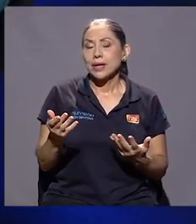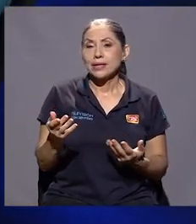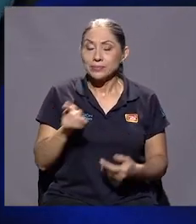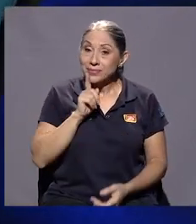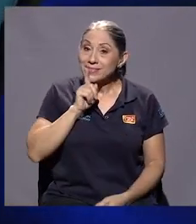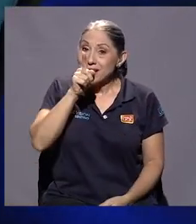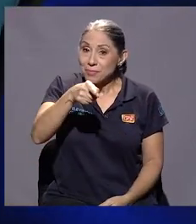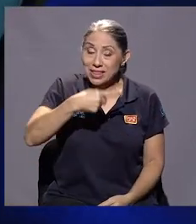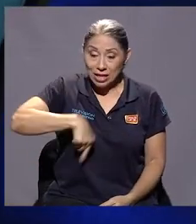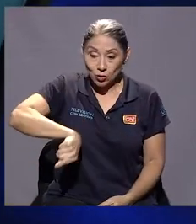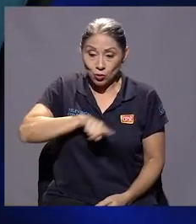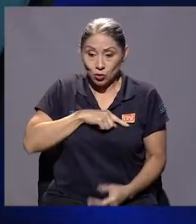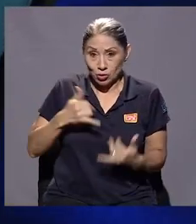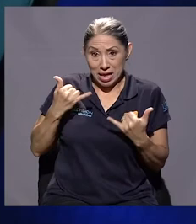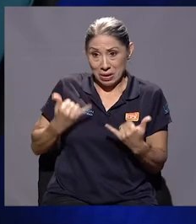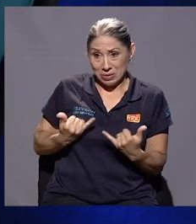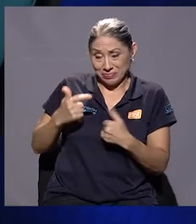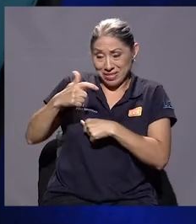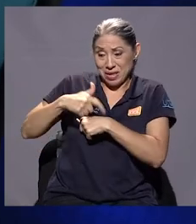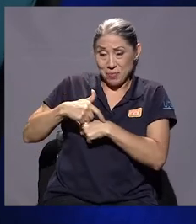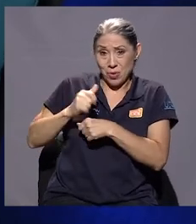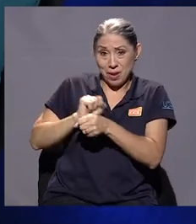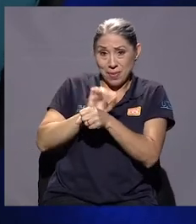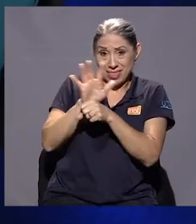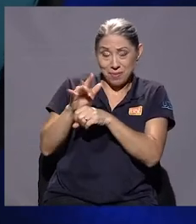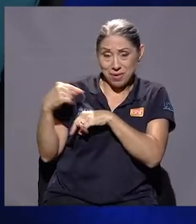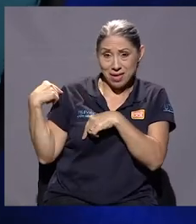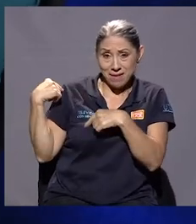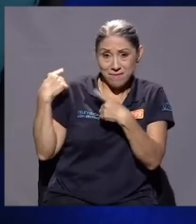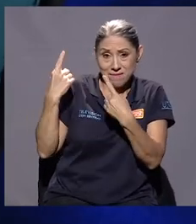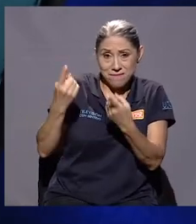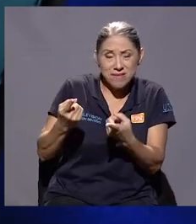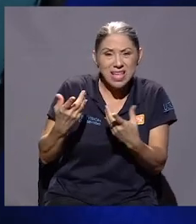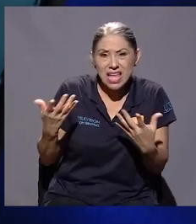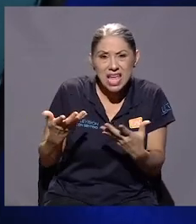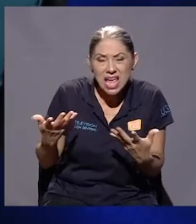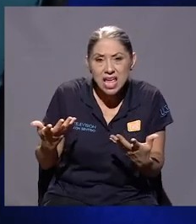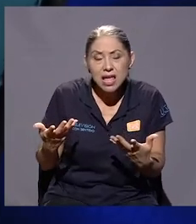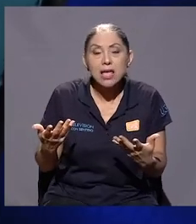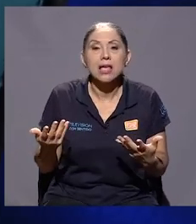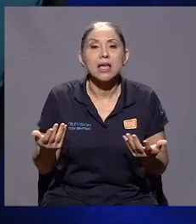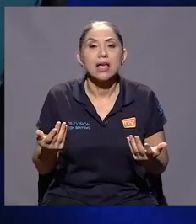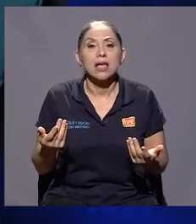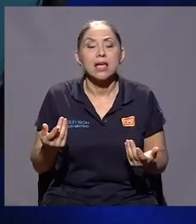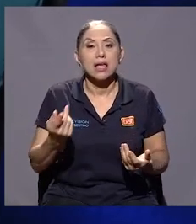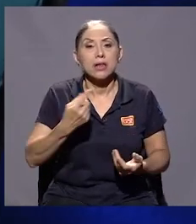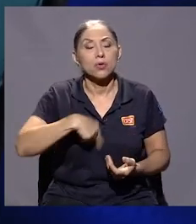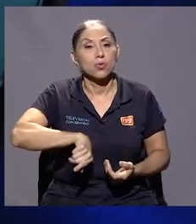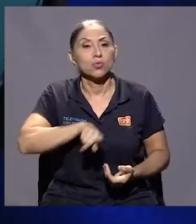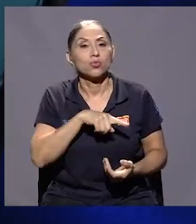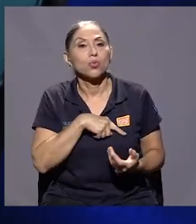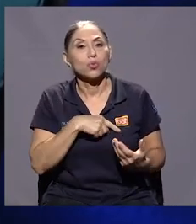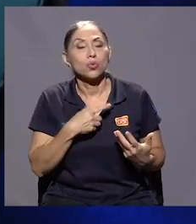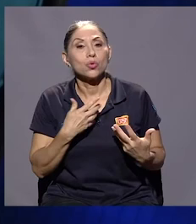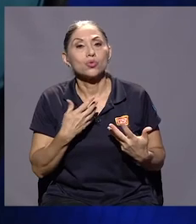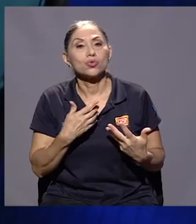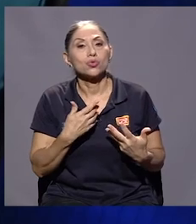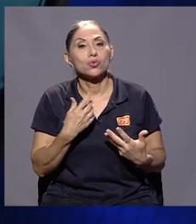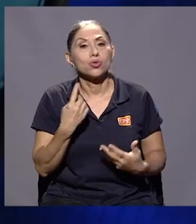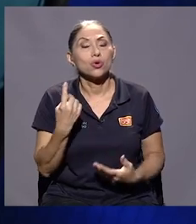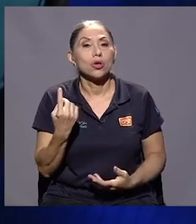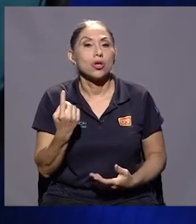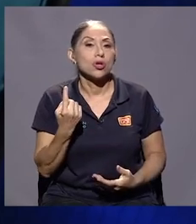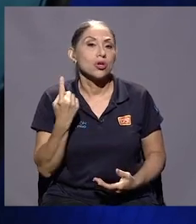con tema pandemia porque lo que hicimos fue más bien reenfocar y realmente digamos sólo estuvimos un mes